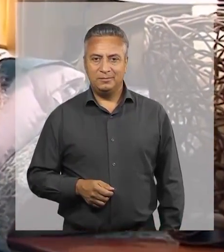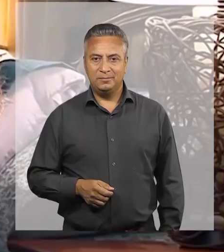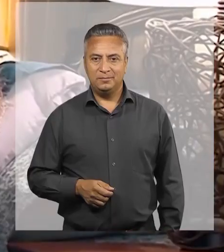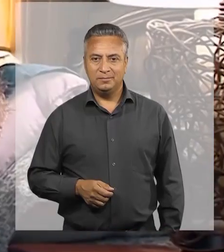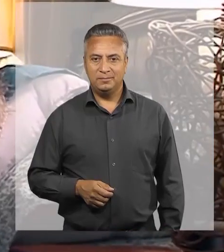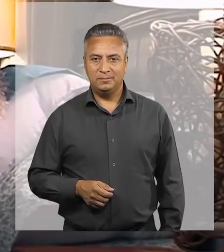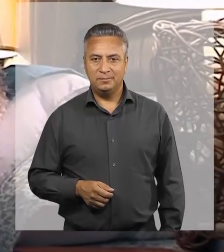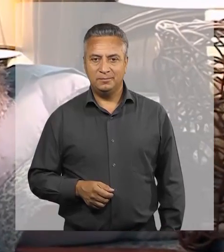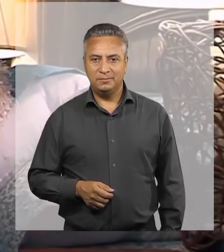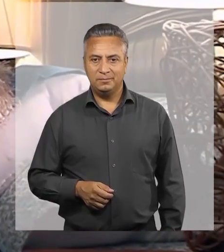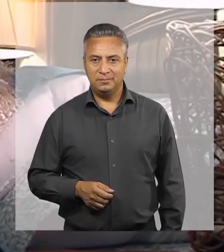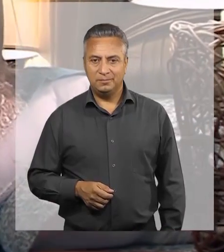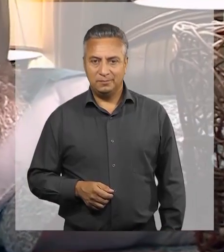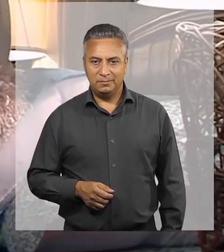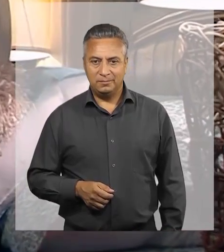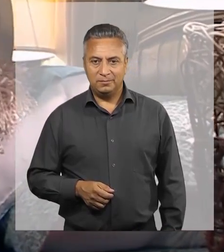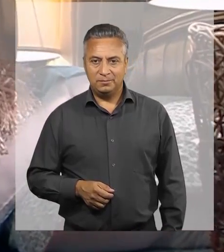No miedo. ¿Ya?